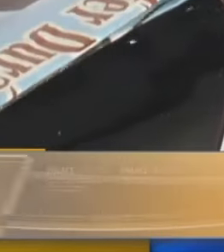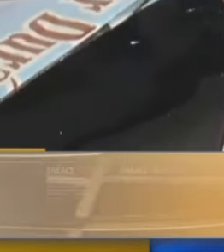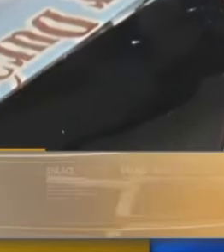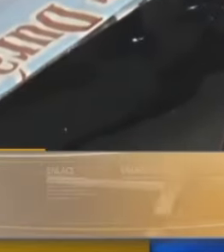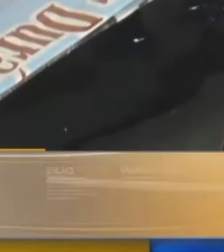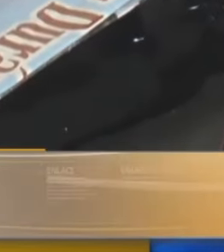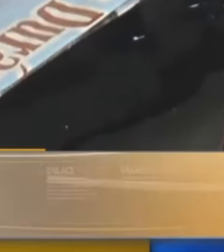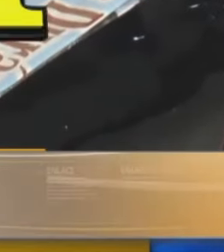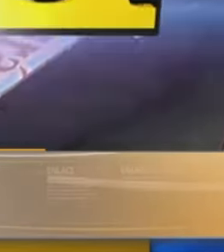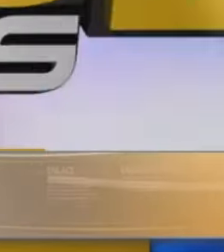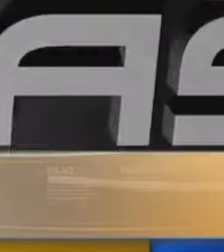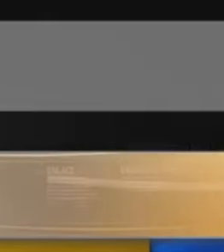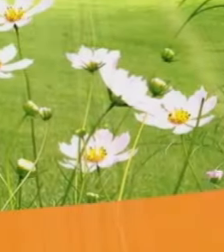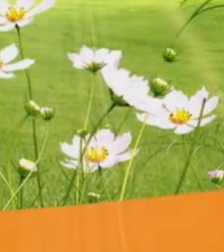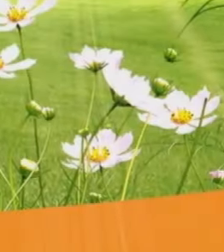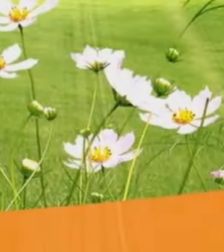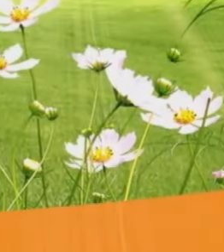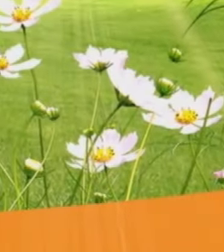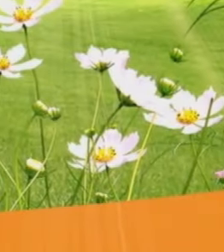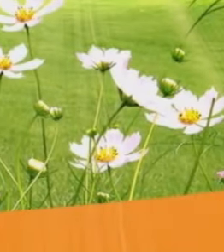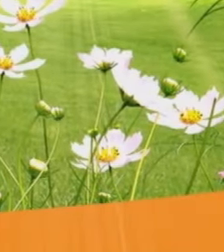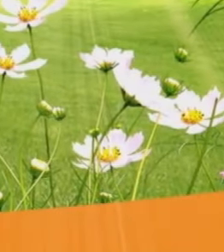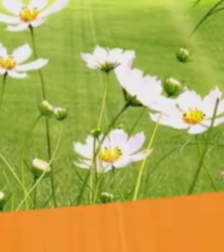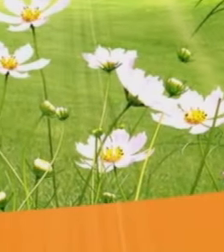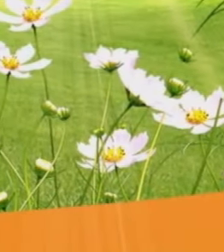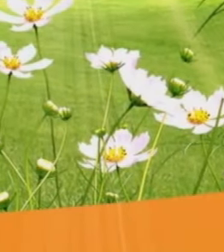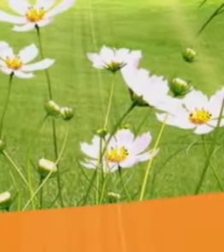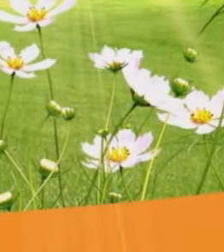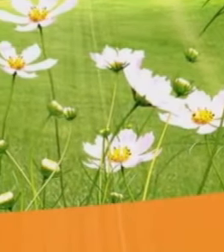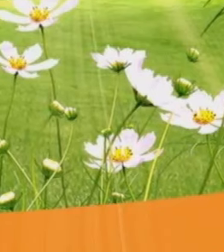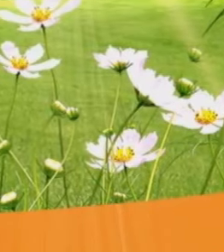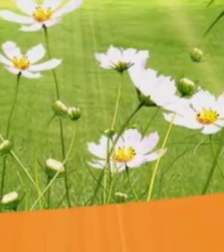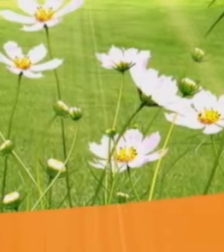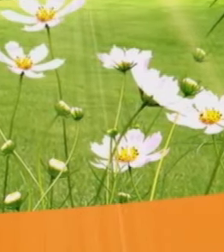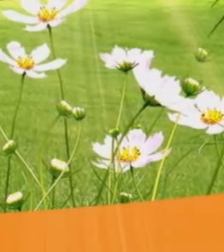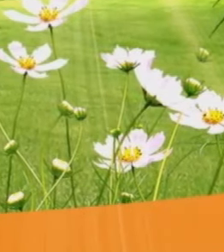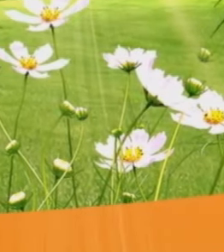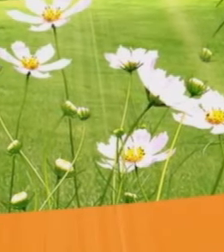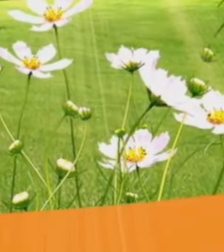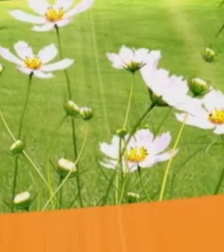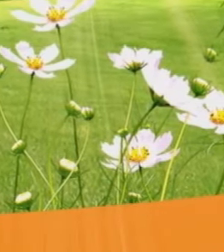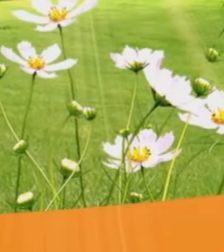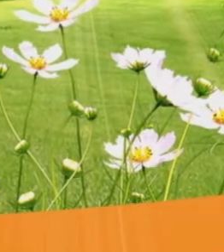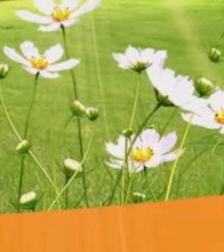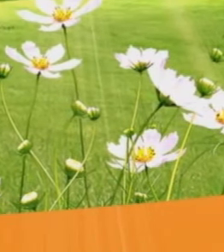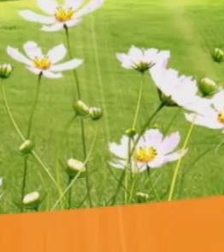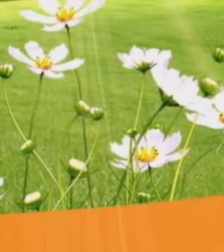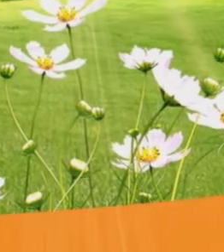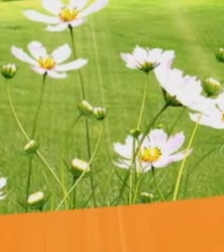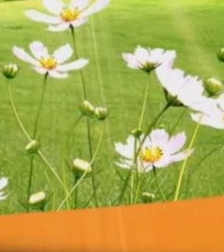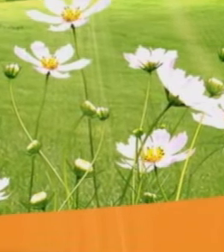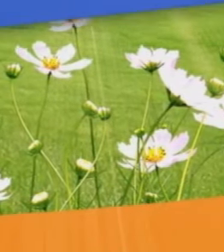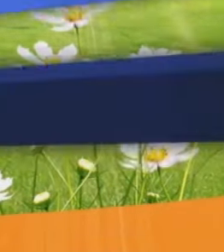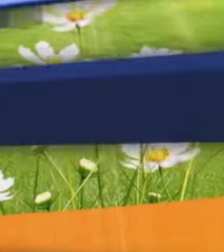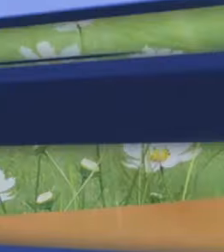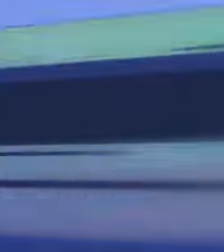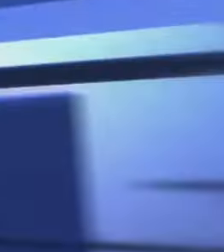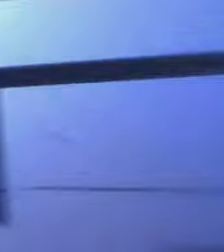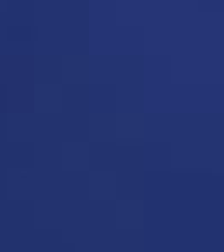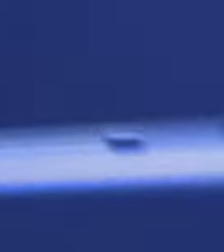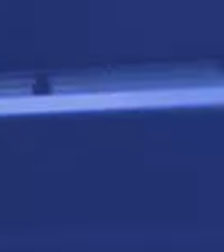últimos afiches del evento nacional. Con el patrocinio de Barzol Ecológico, Barzol Aroma, Delicias, líder en limpieza.